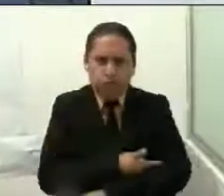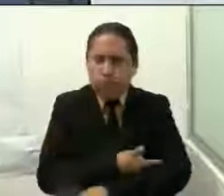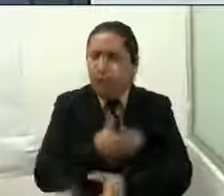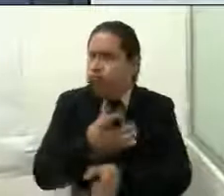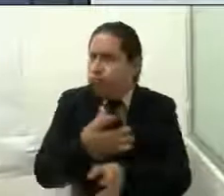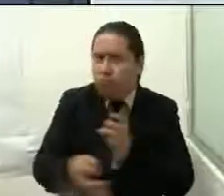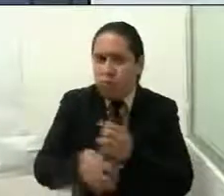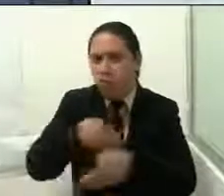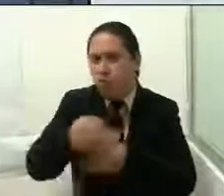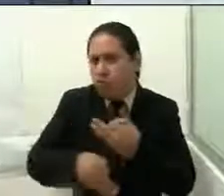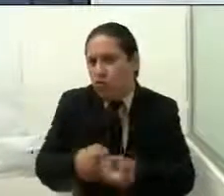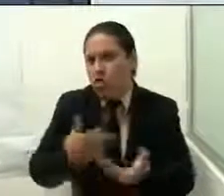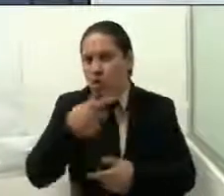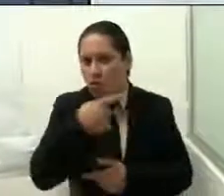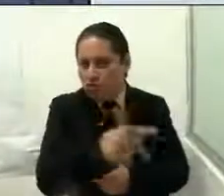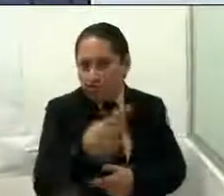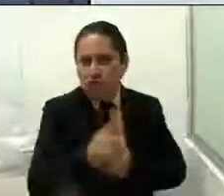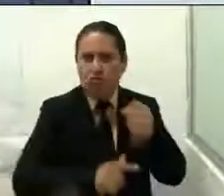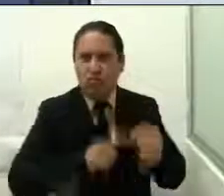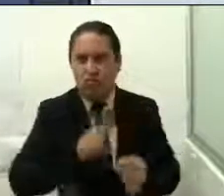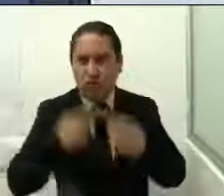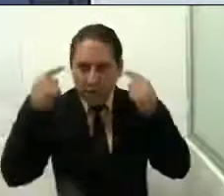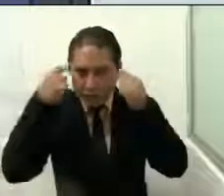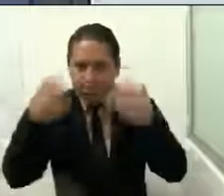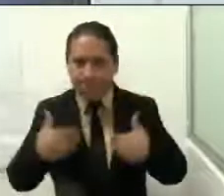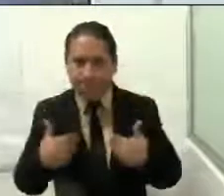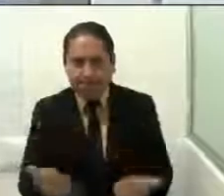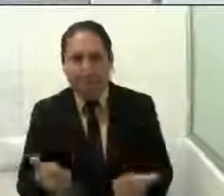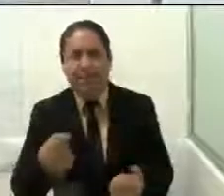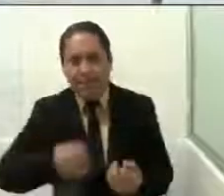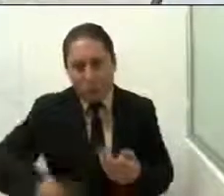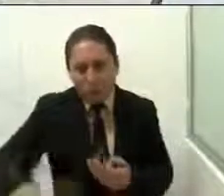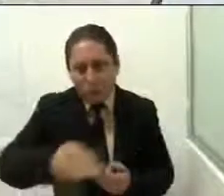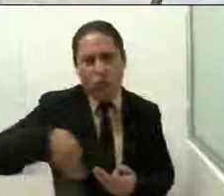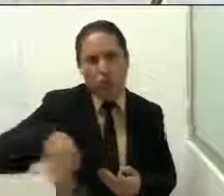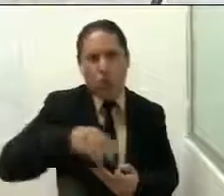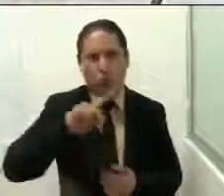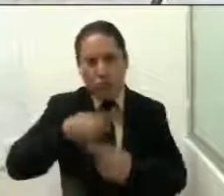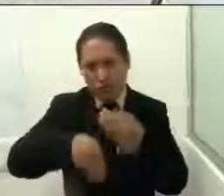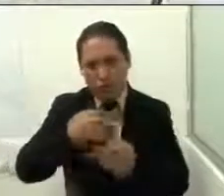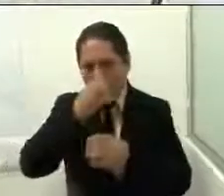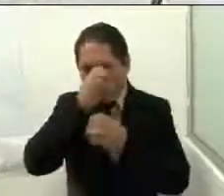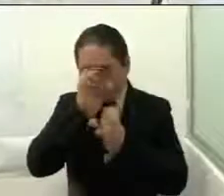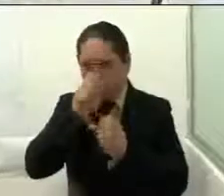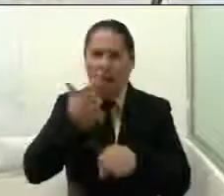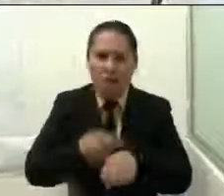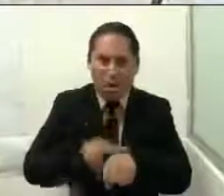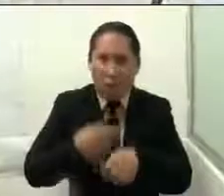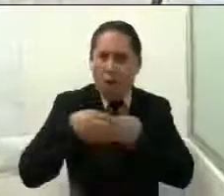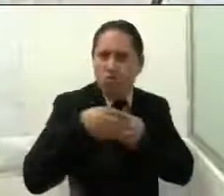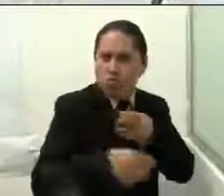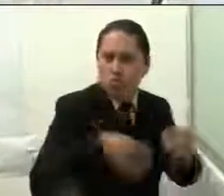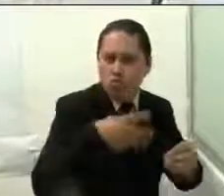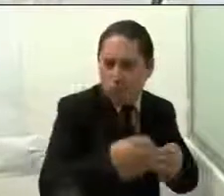de paternidad pruebas de comportamiento genético y diagnóstico molecular de enfermedades de ganado a